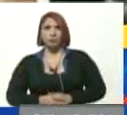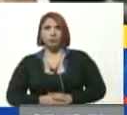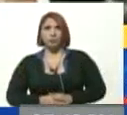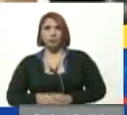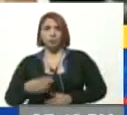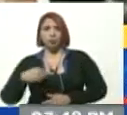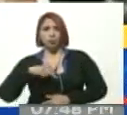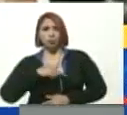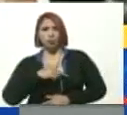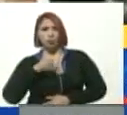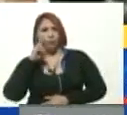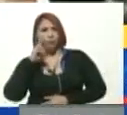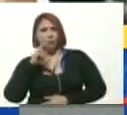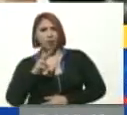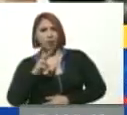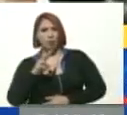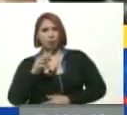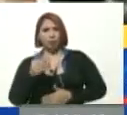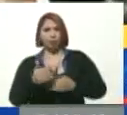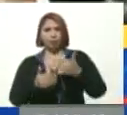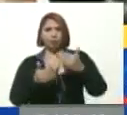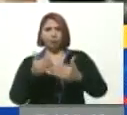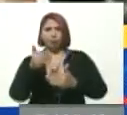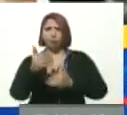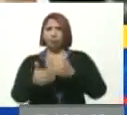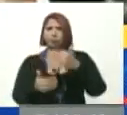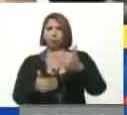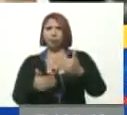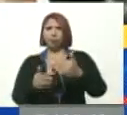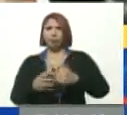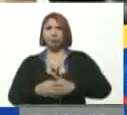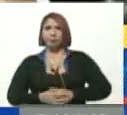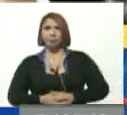nosotros estamos viendo bien adelante, Boris.